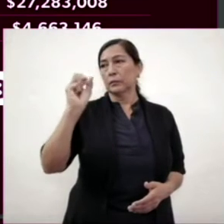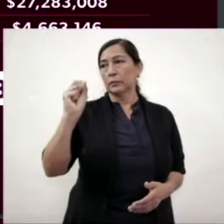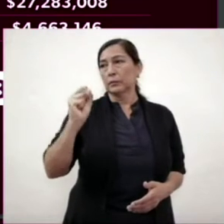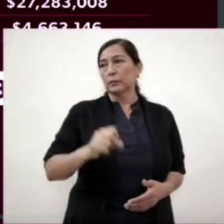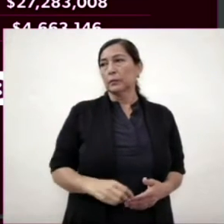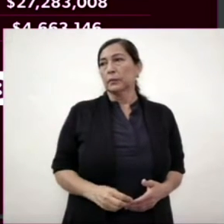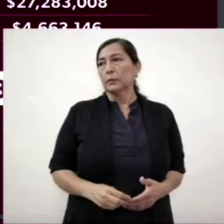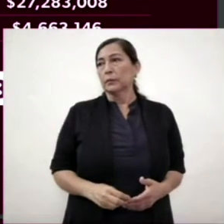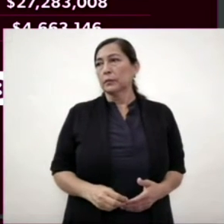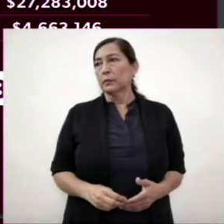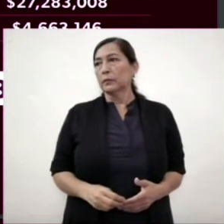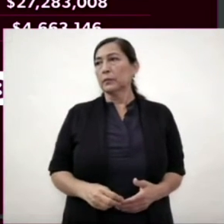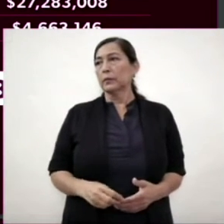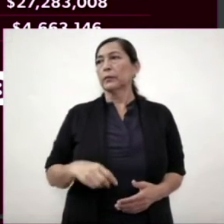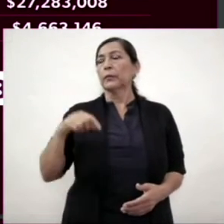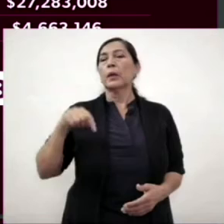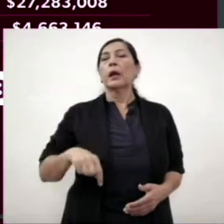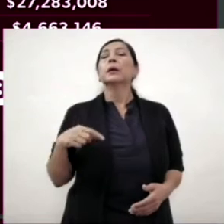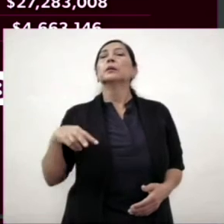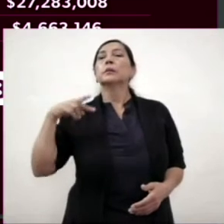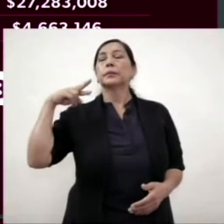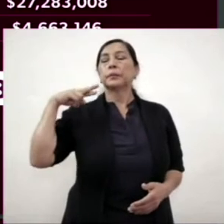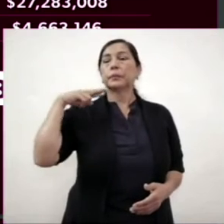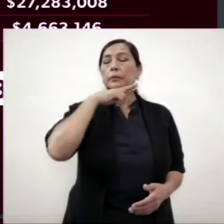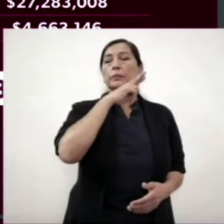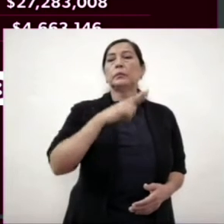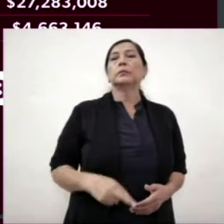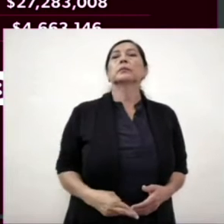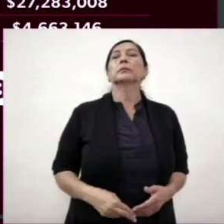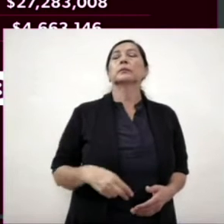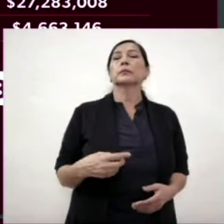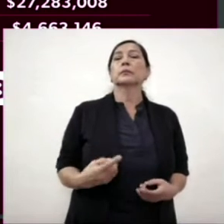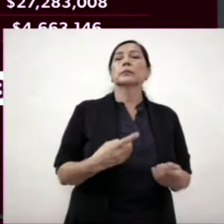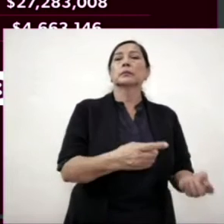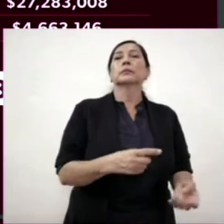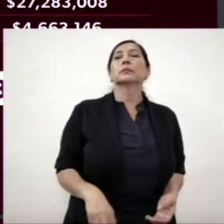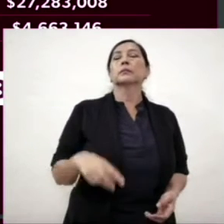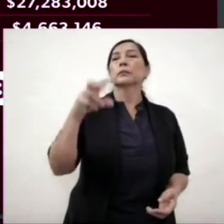4,663,146 y Zamora, con una aportación conjunta de